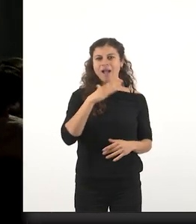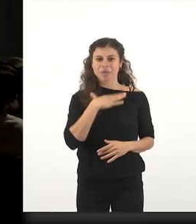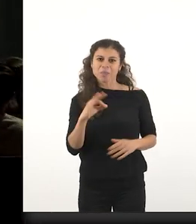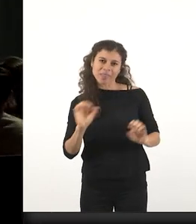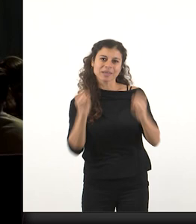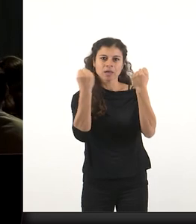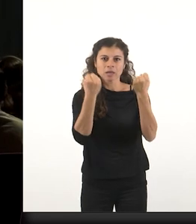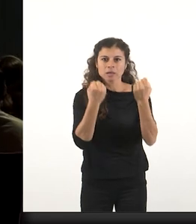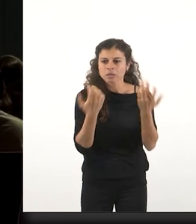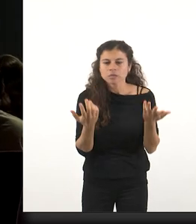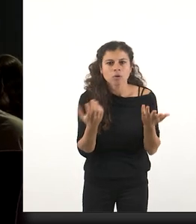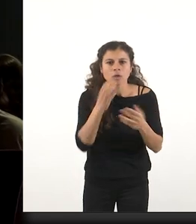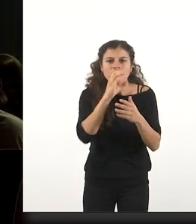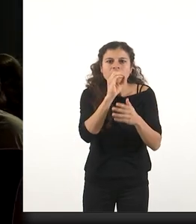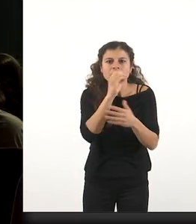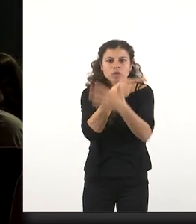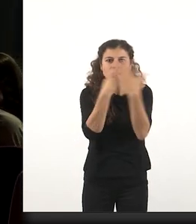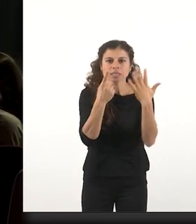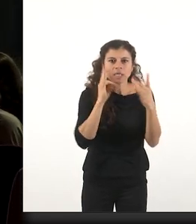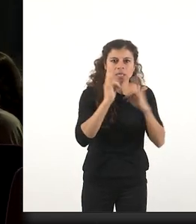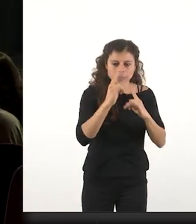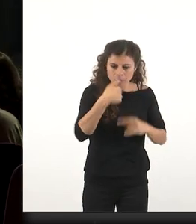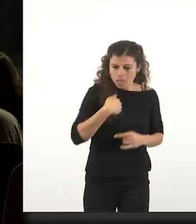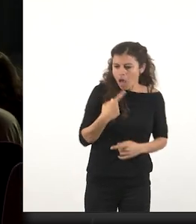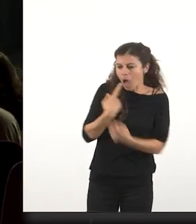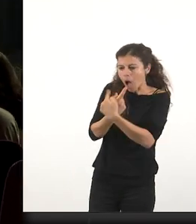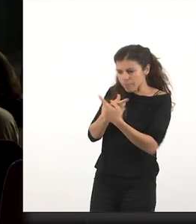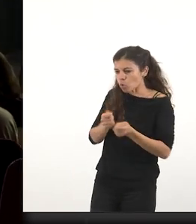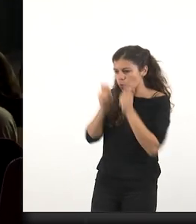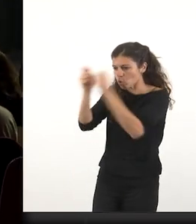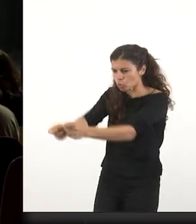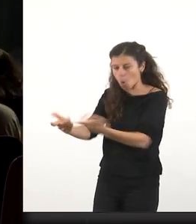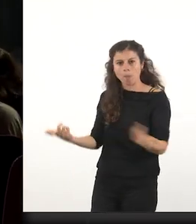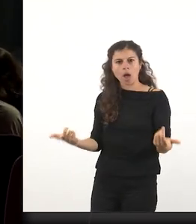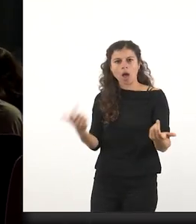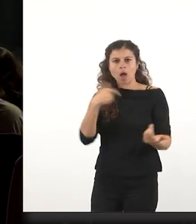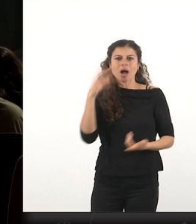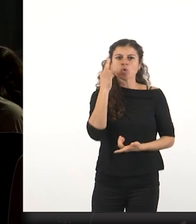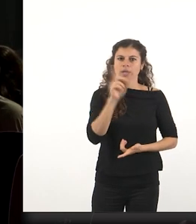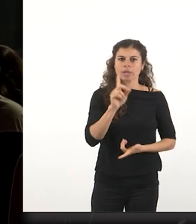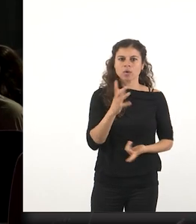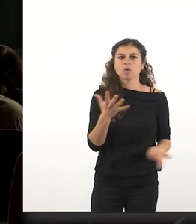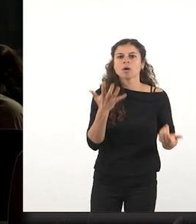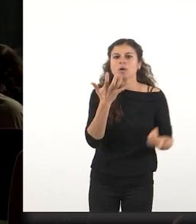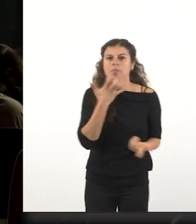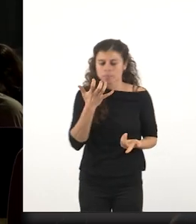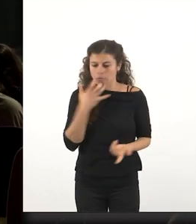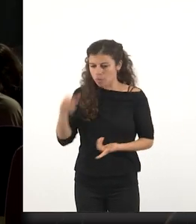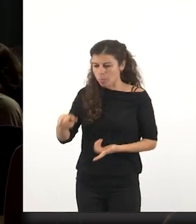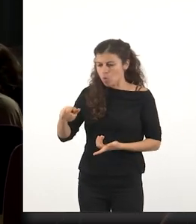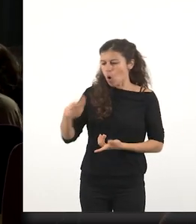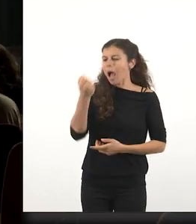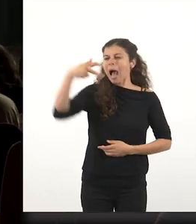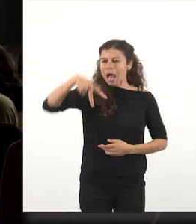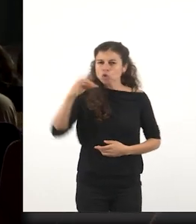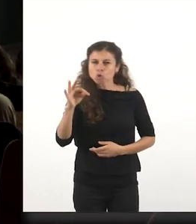poner un 016 a mi novio en vez de a mí? Para cuando me va 20 veces al móvil, a la quinta vez que no le cojo el teléfono a Antonio, ¿por qué no puede pensar que a lo mejor